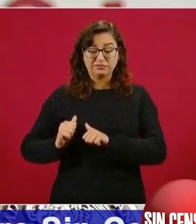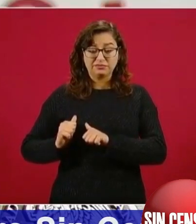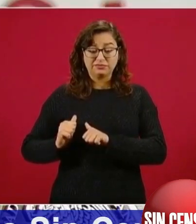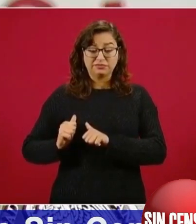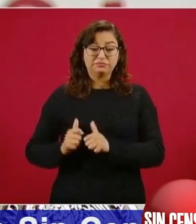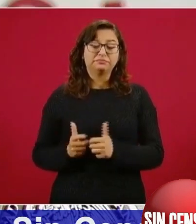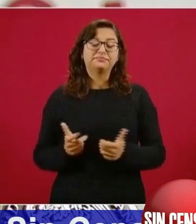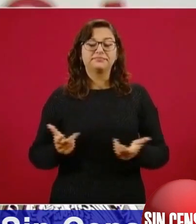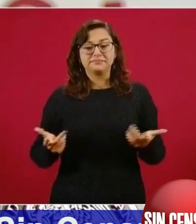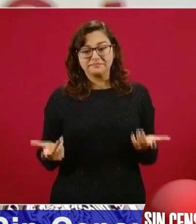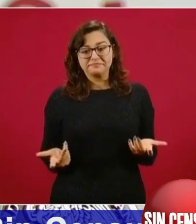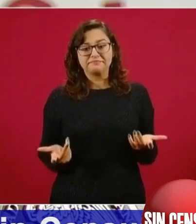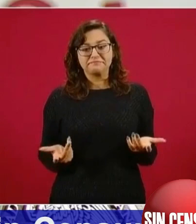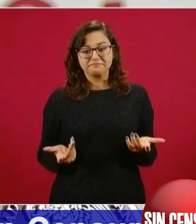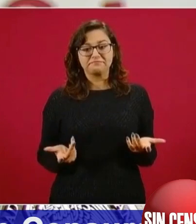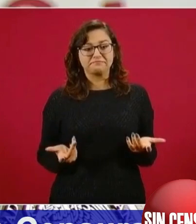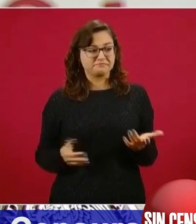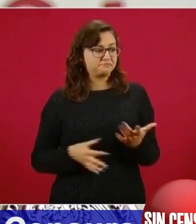pues se decía,